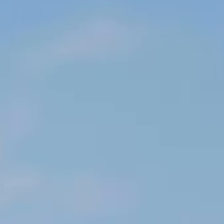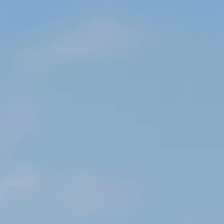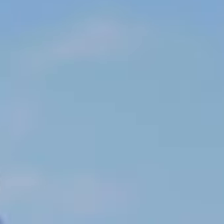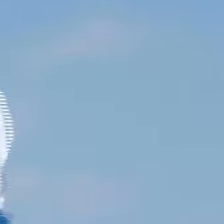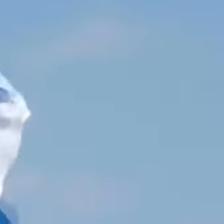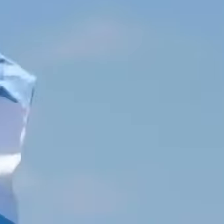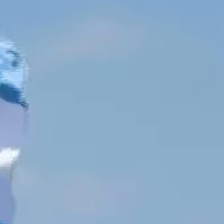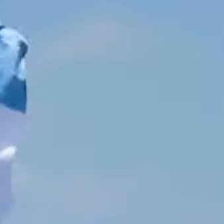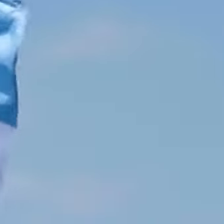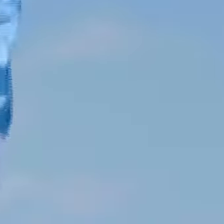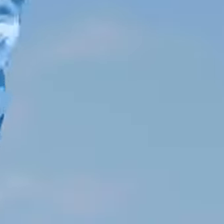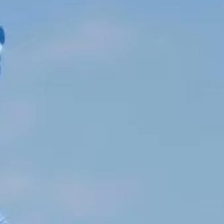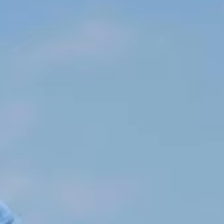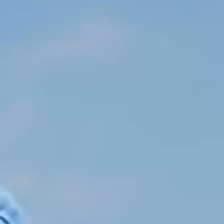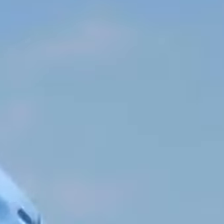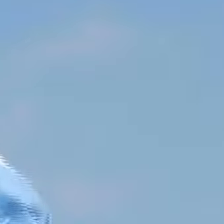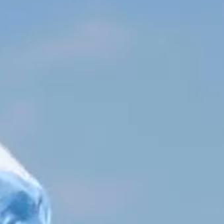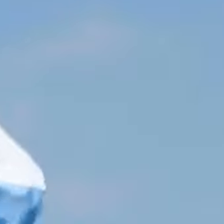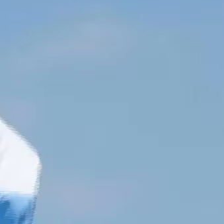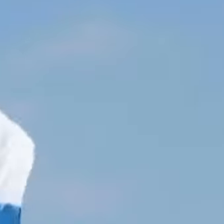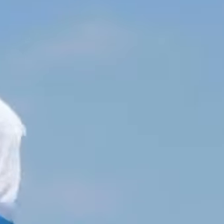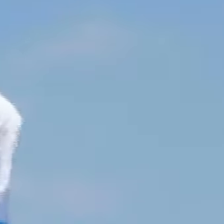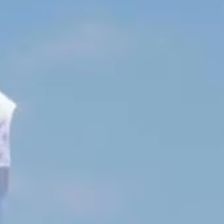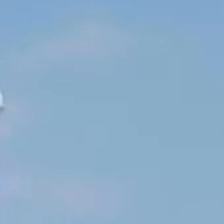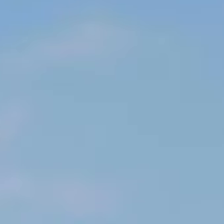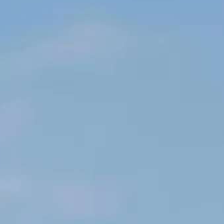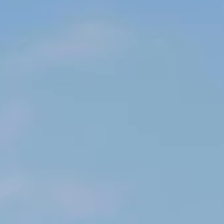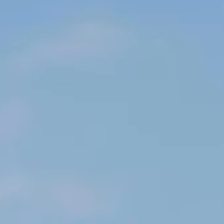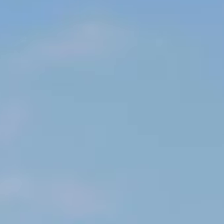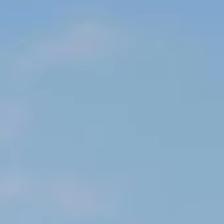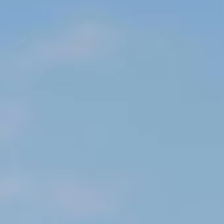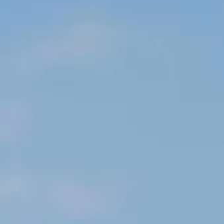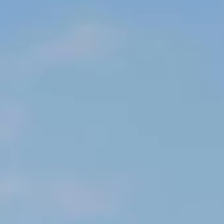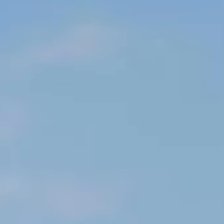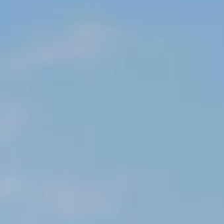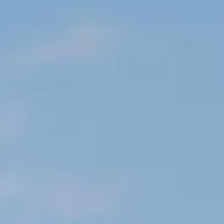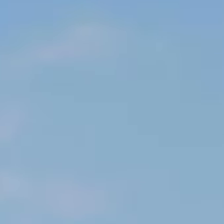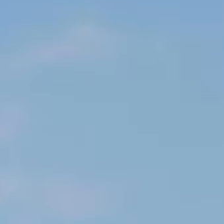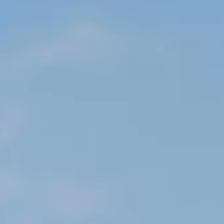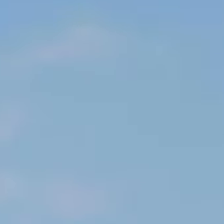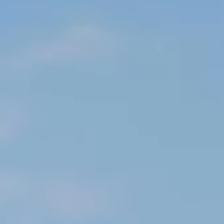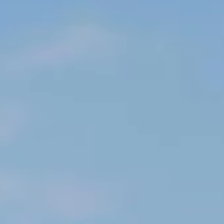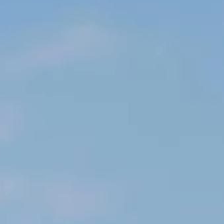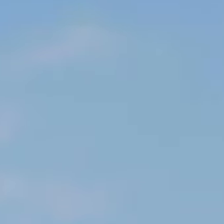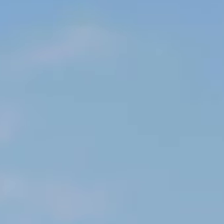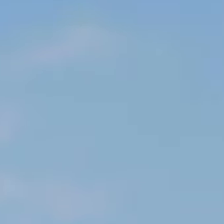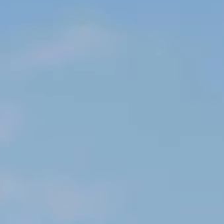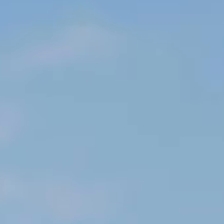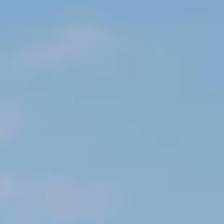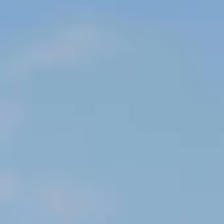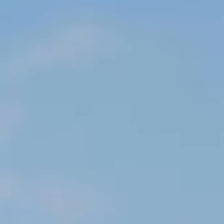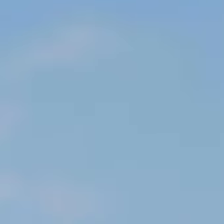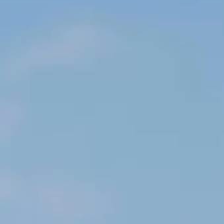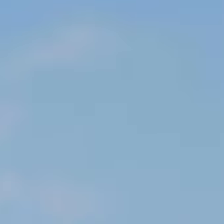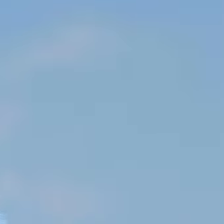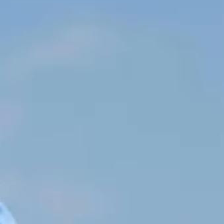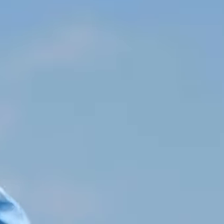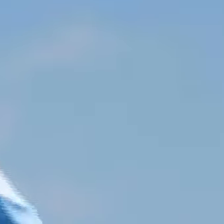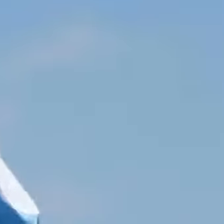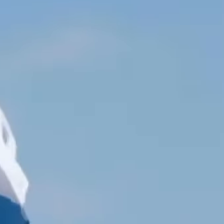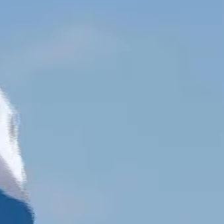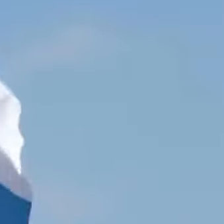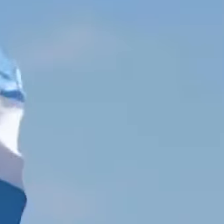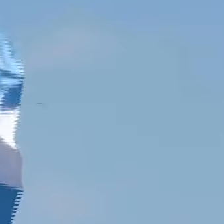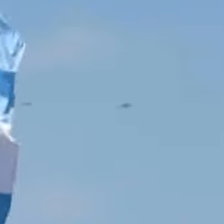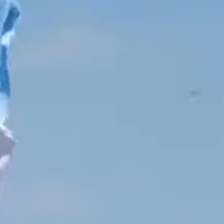exterior, con motivo de la apertura del 162º período de sesiones